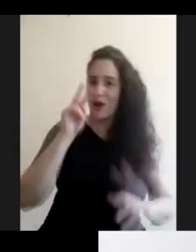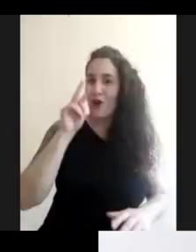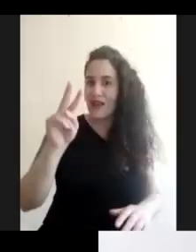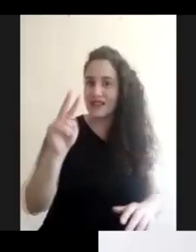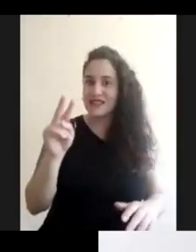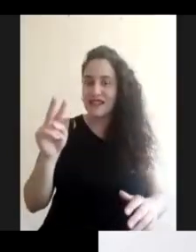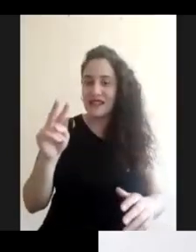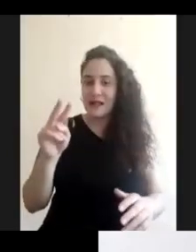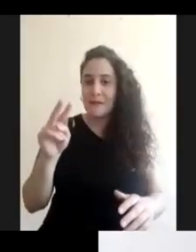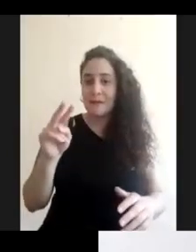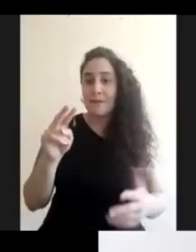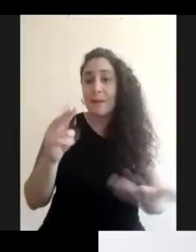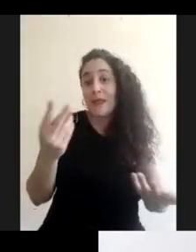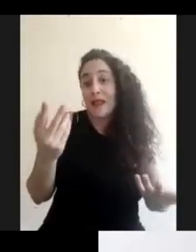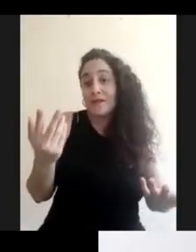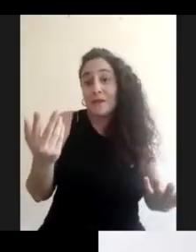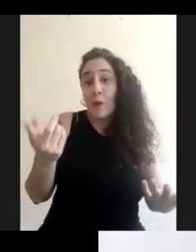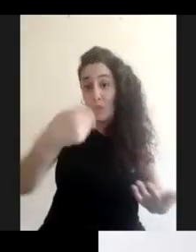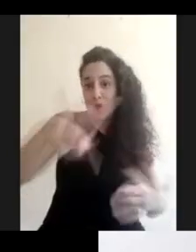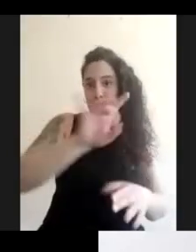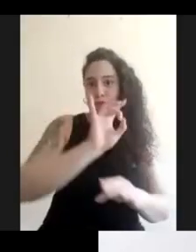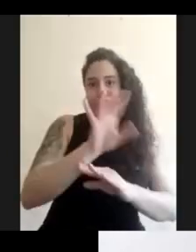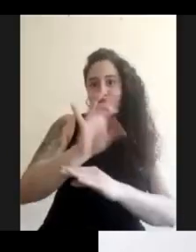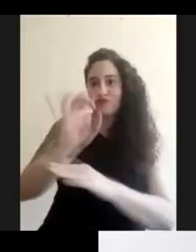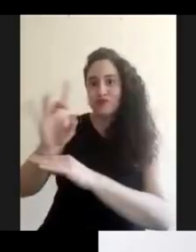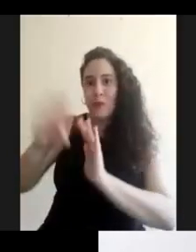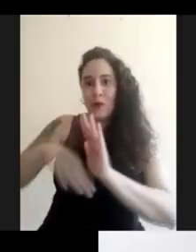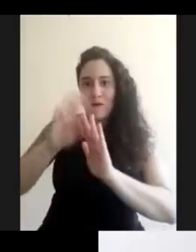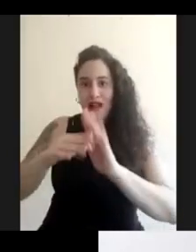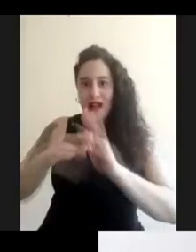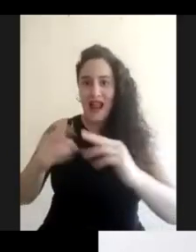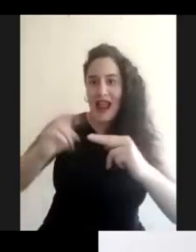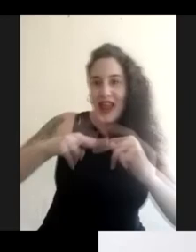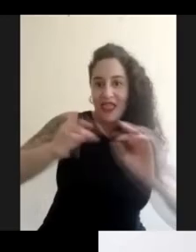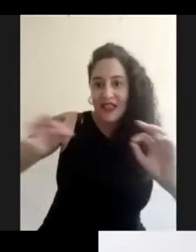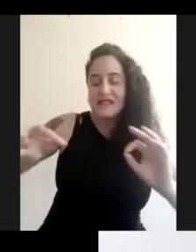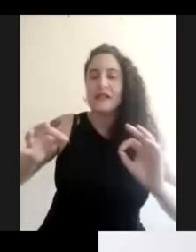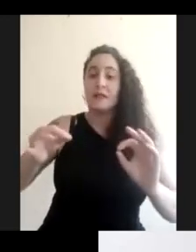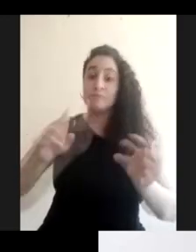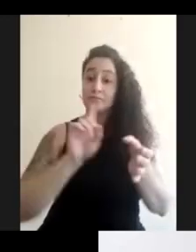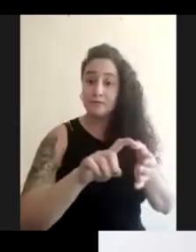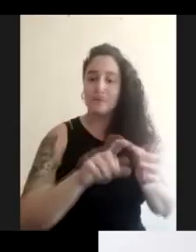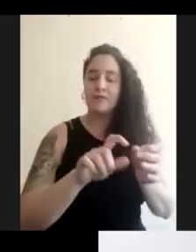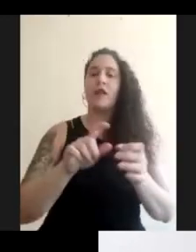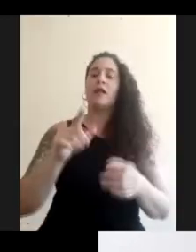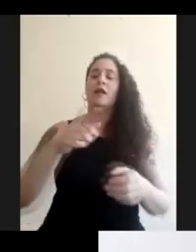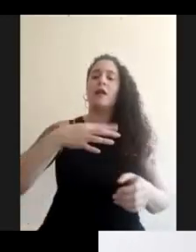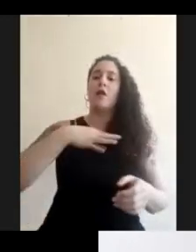en los enlaces que recibí este programa, ¿no?, podáis poner